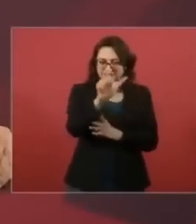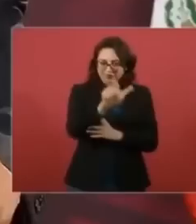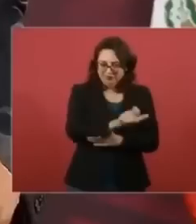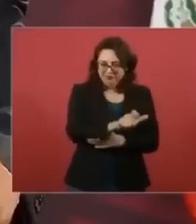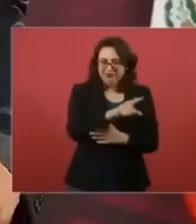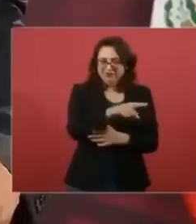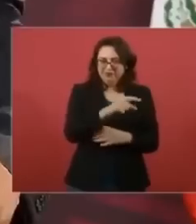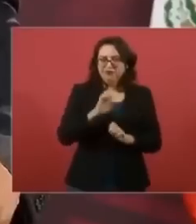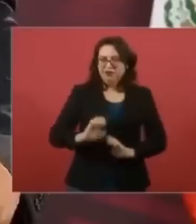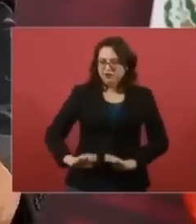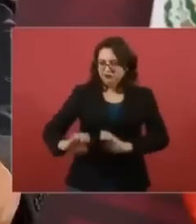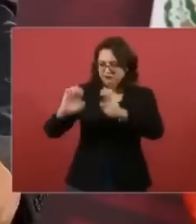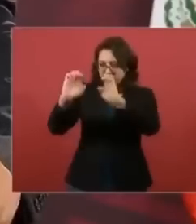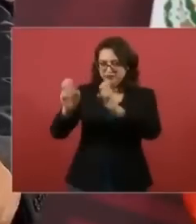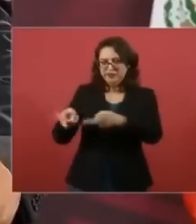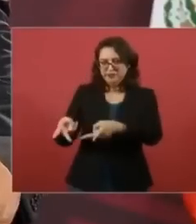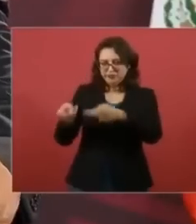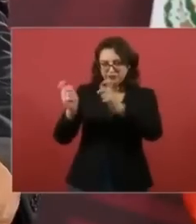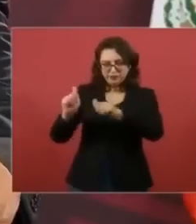le dio Mexicana.